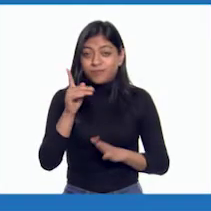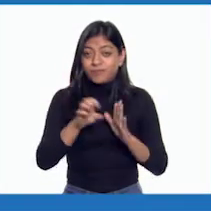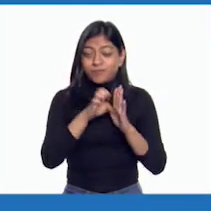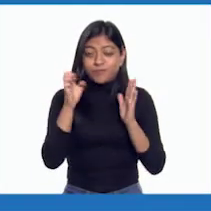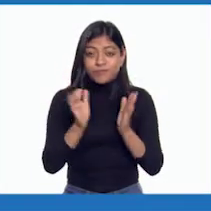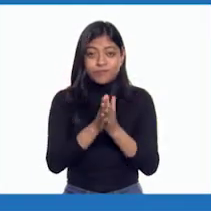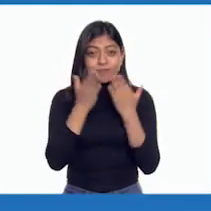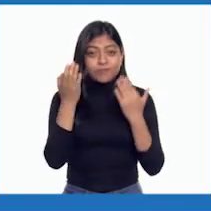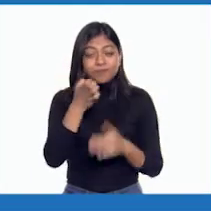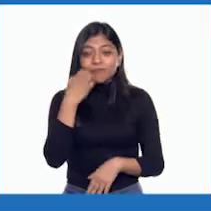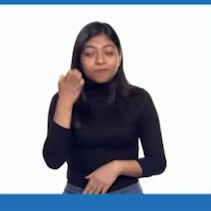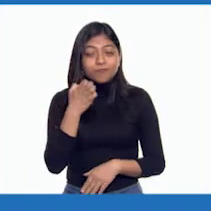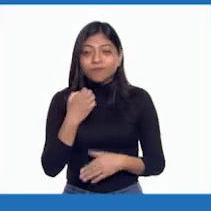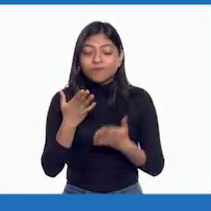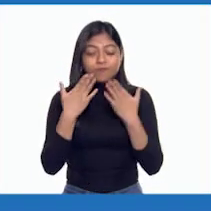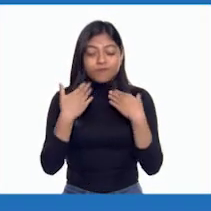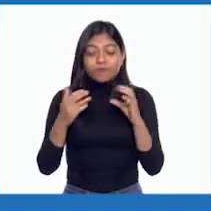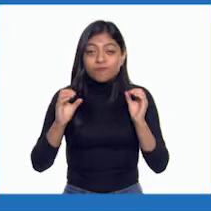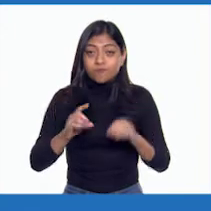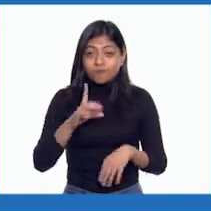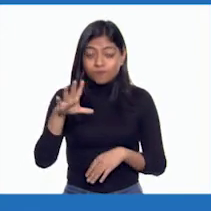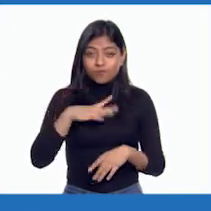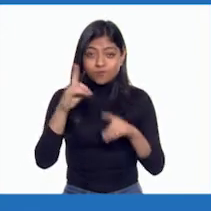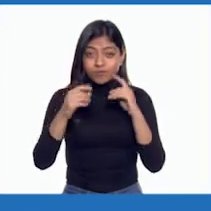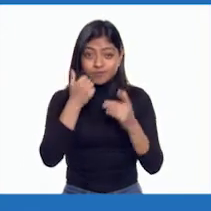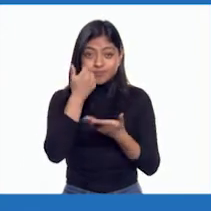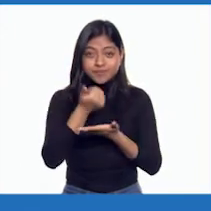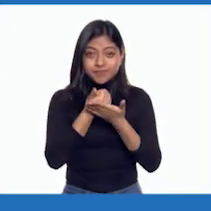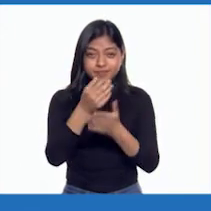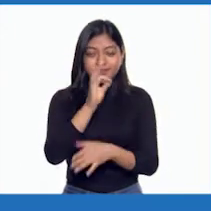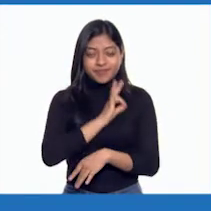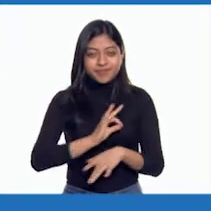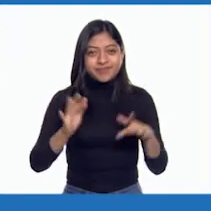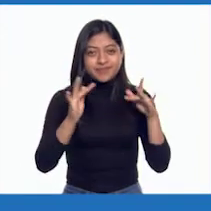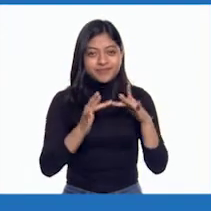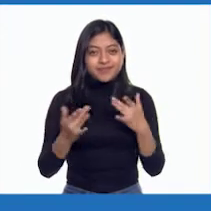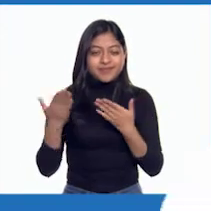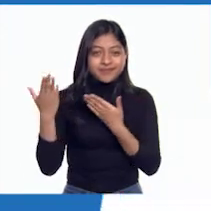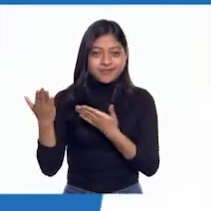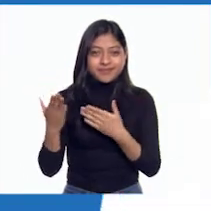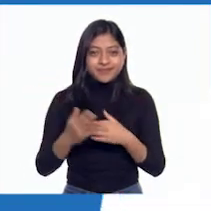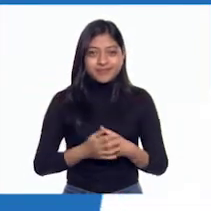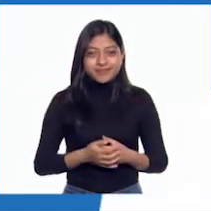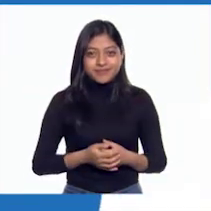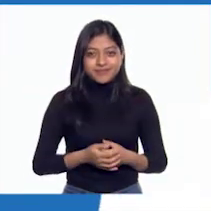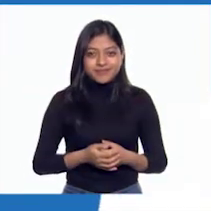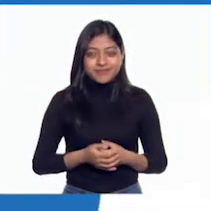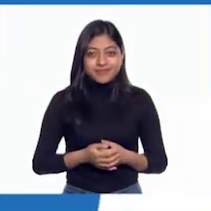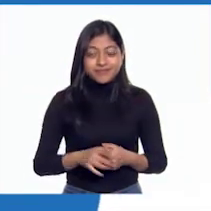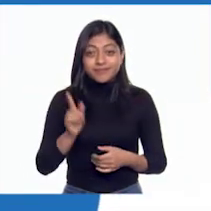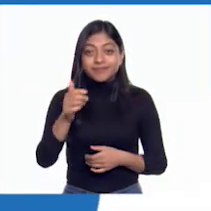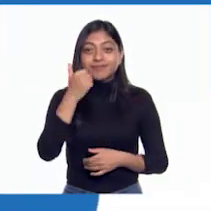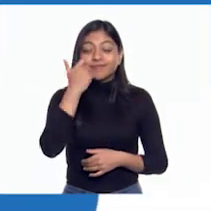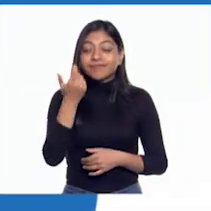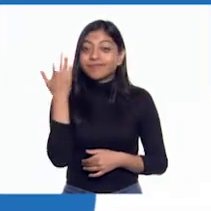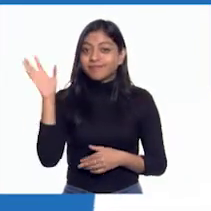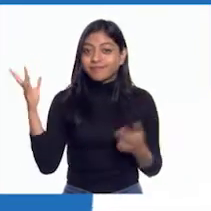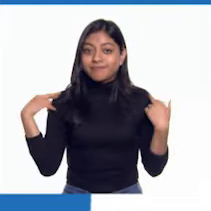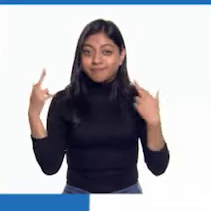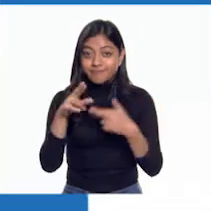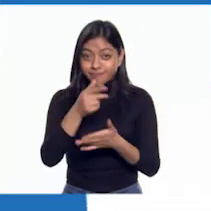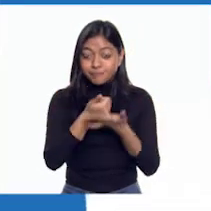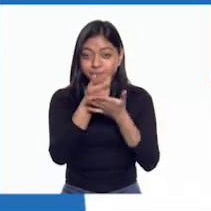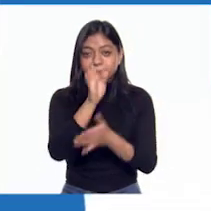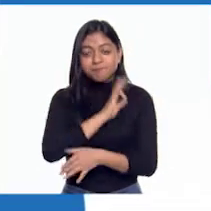¿Tienes el libro de texto o necesitas ayuda para resolver tus dudas? ¡Contáctanos! Para solicitar apoyo